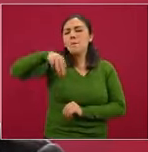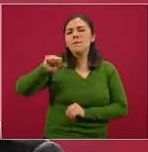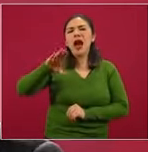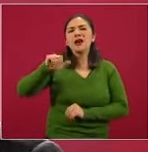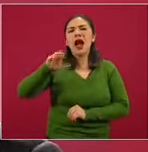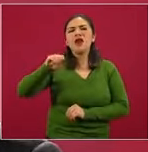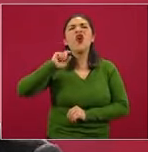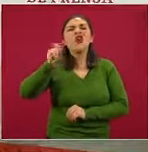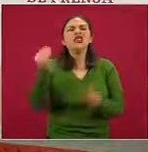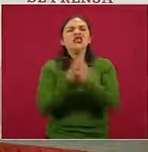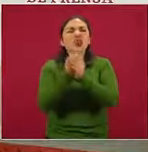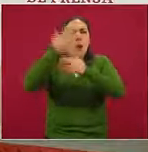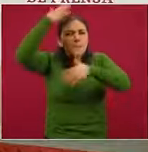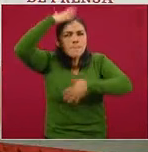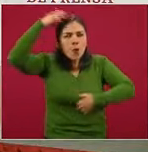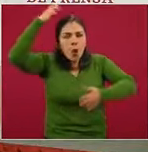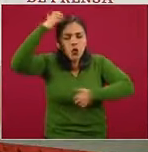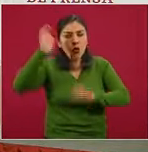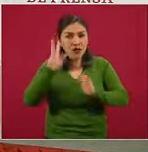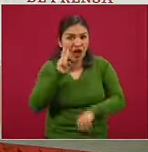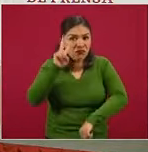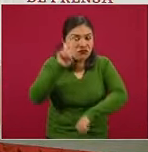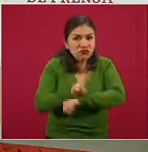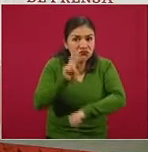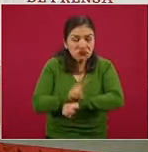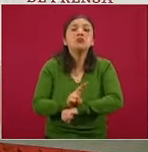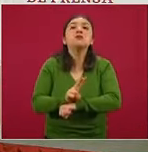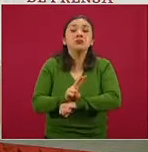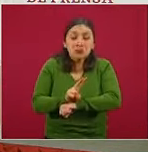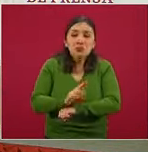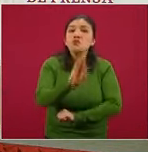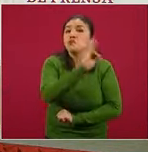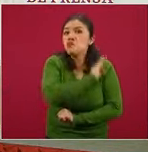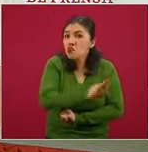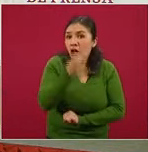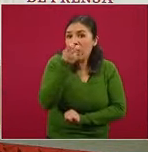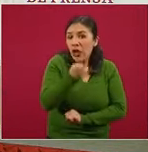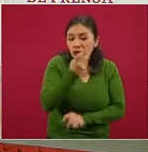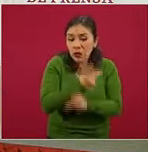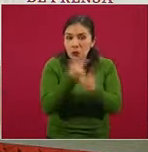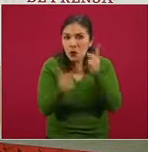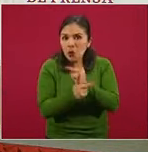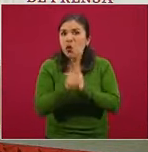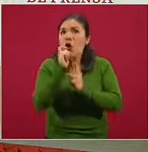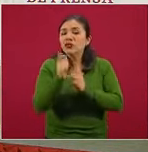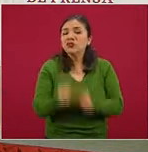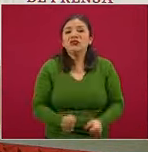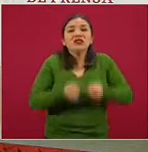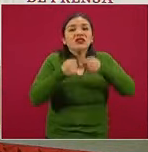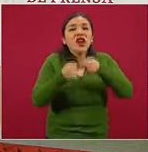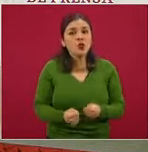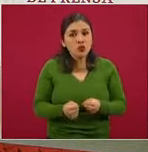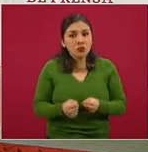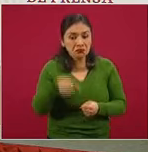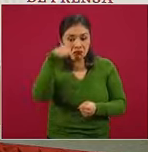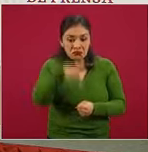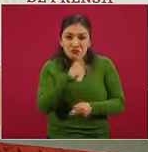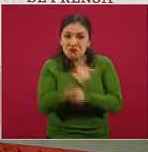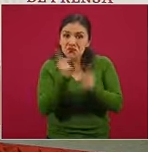en donde se ha mostrado la posibilidad de que sea un producto seguro y un